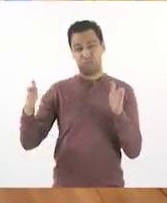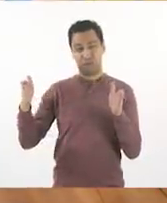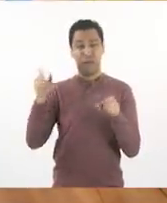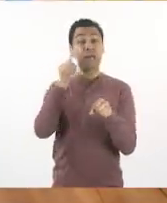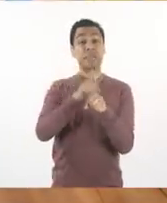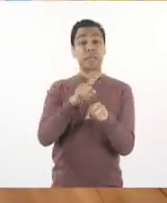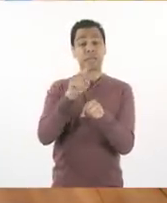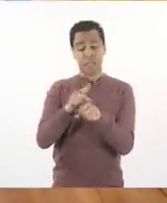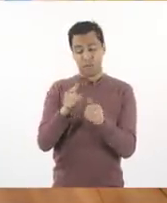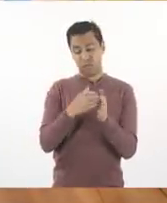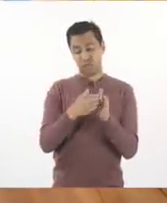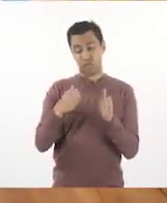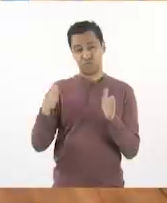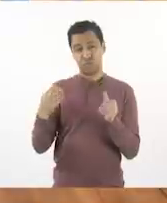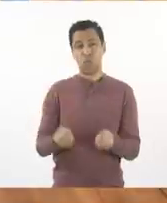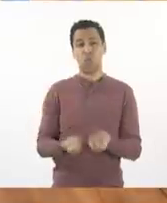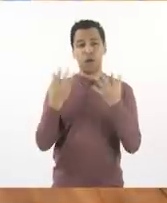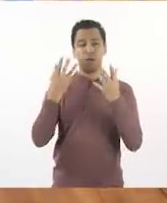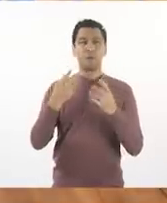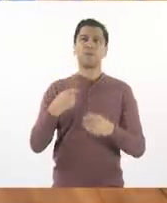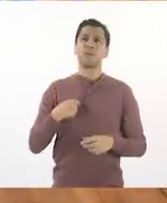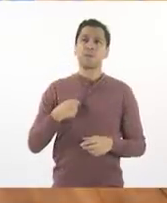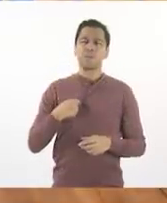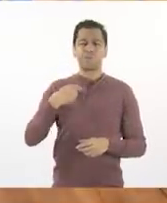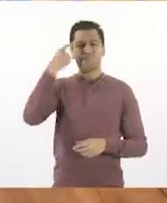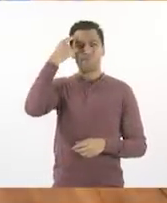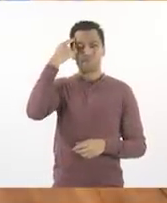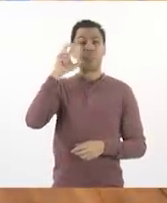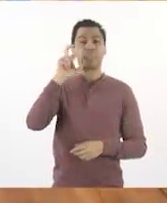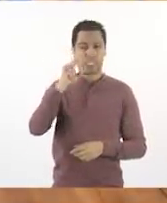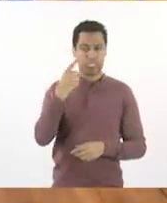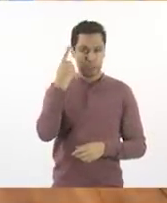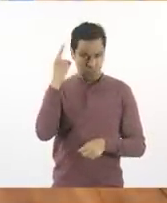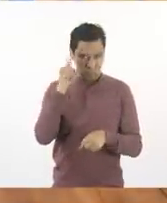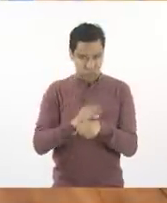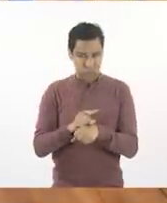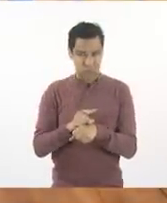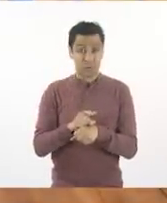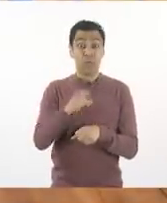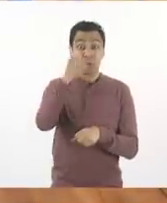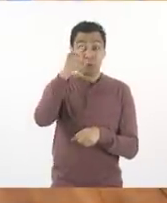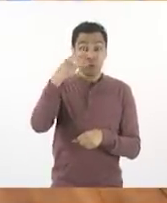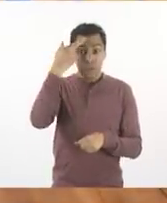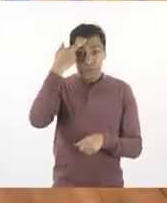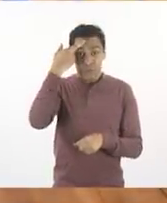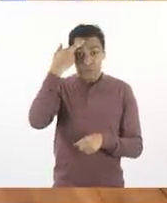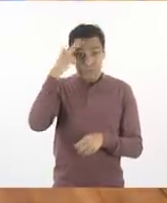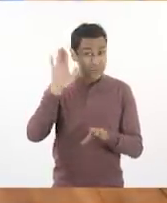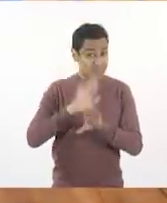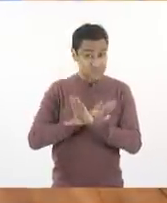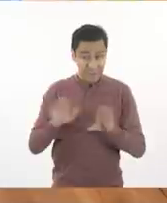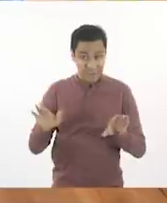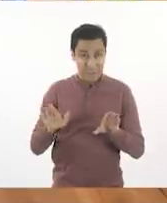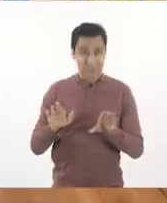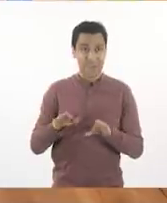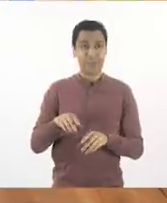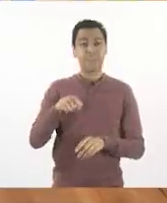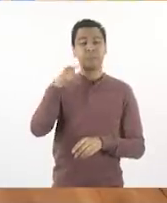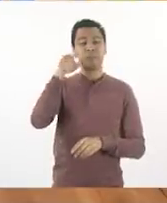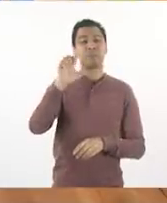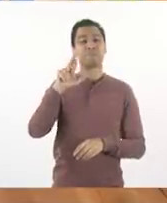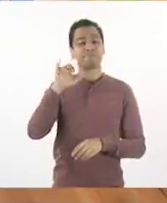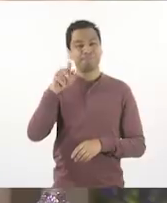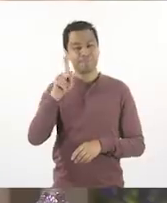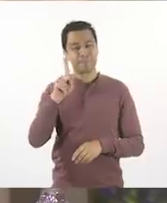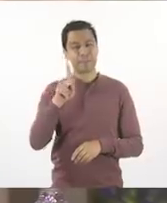acuerdo perfecto que tenía 31 porque jugamos un juego. Muy bien, ¿y ustedes niños recordaron? Ahora dime, Eric,